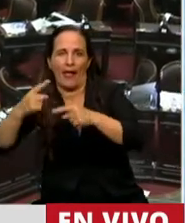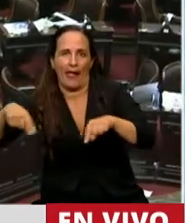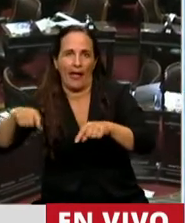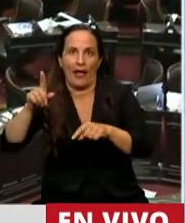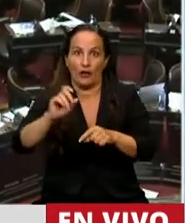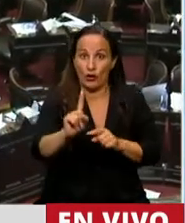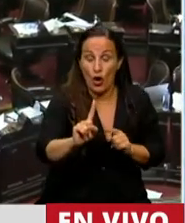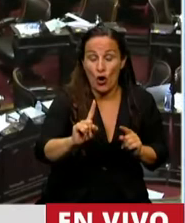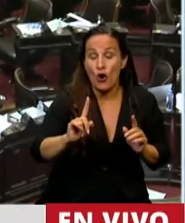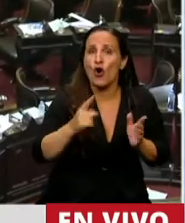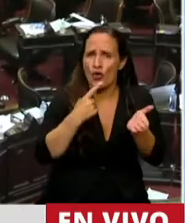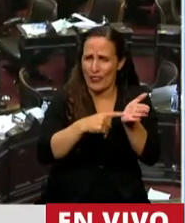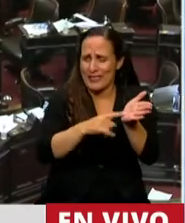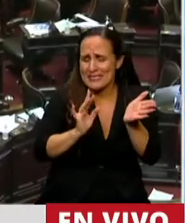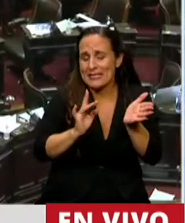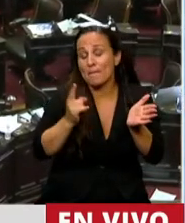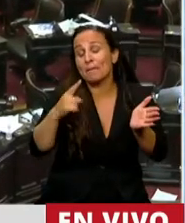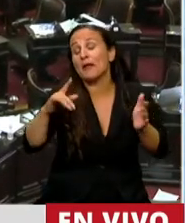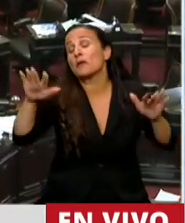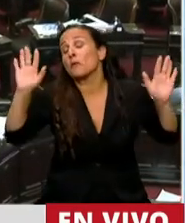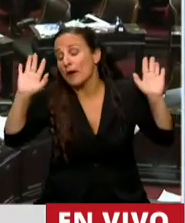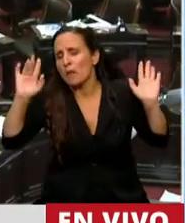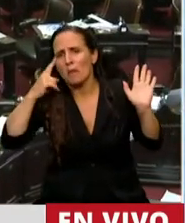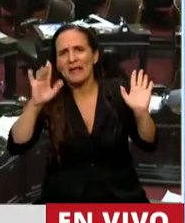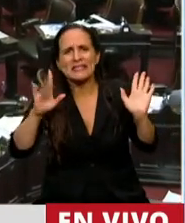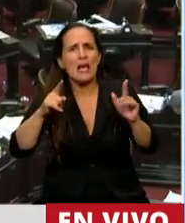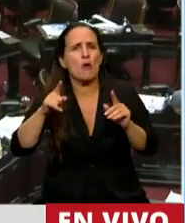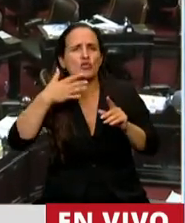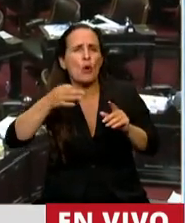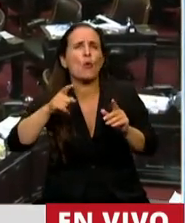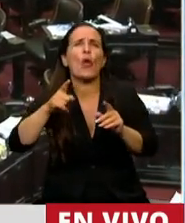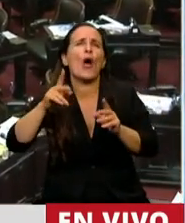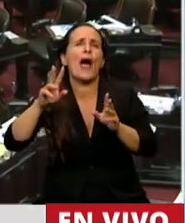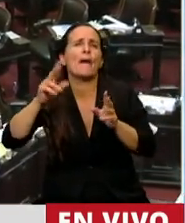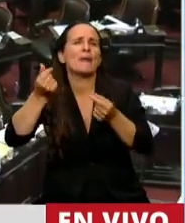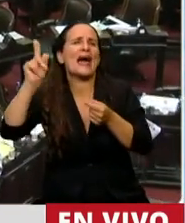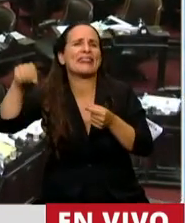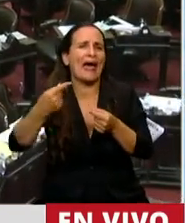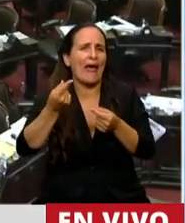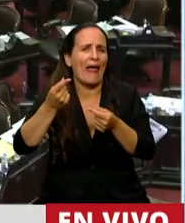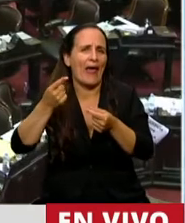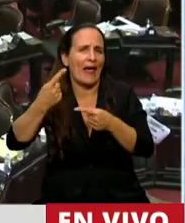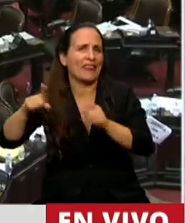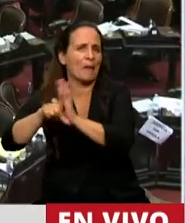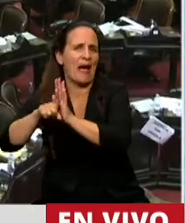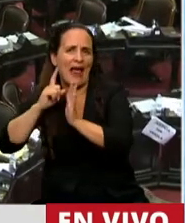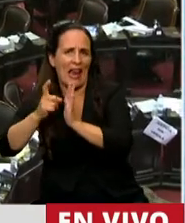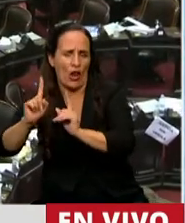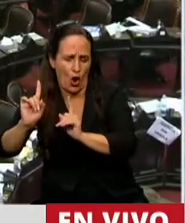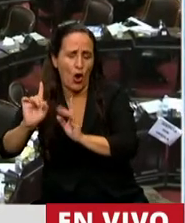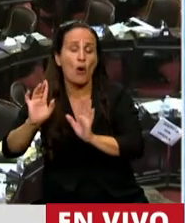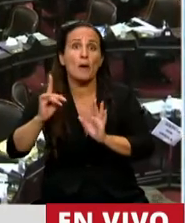reconozco, pero bueno, vamos a suponer que eso es así. Aún así, estamos blanqueando